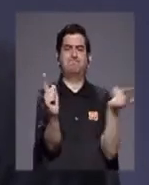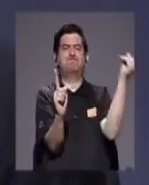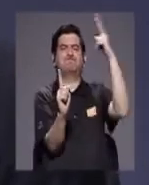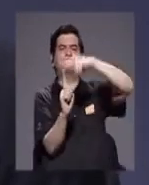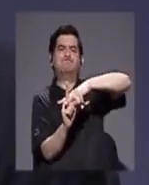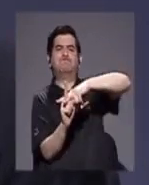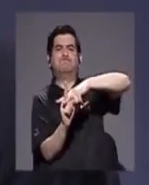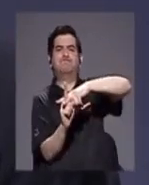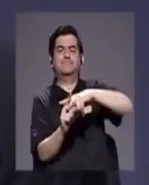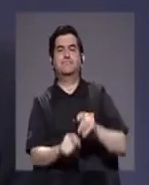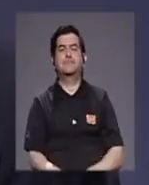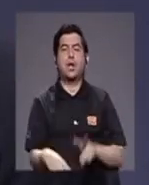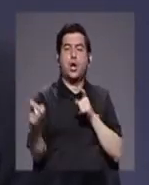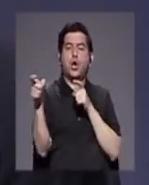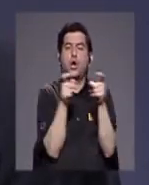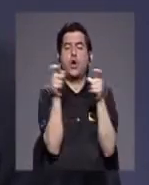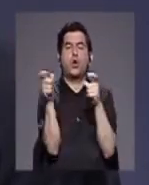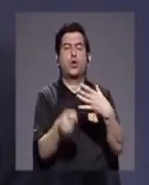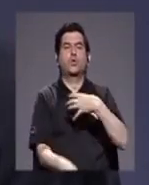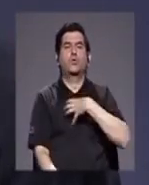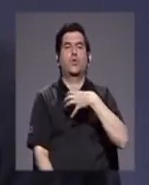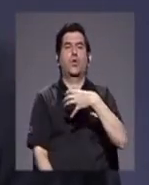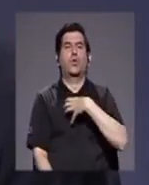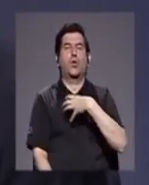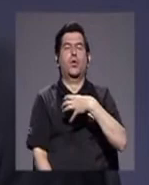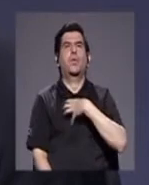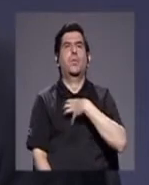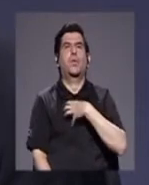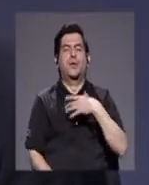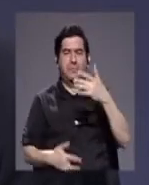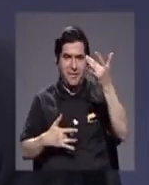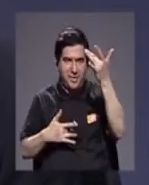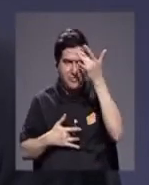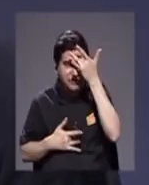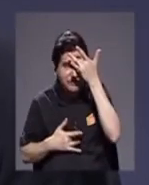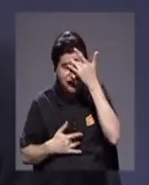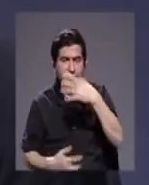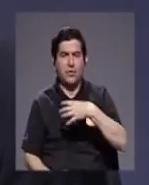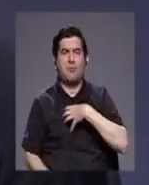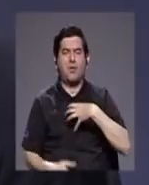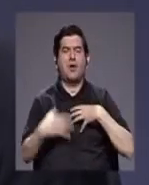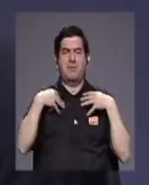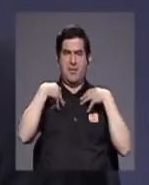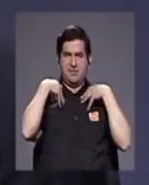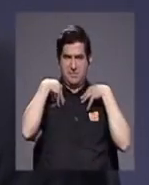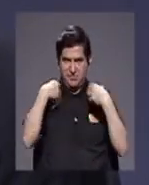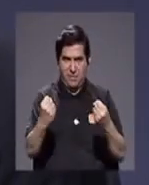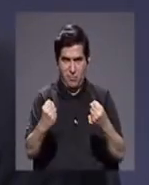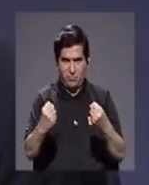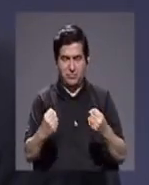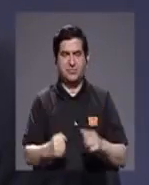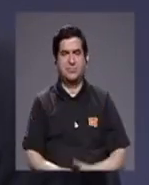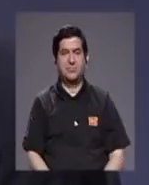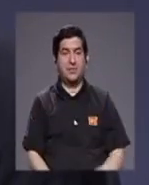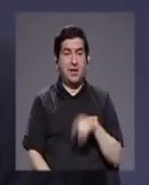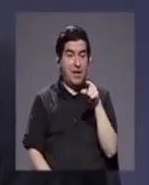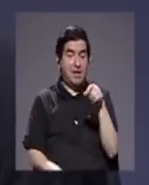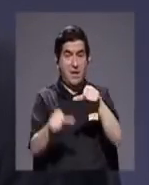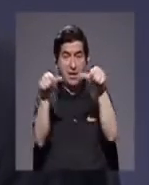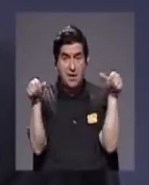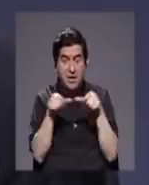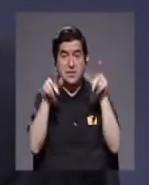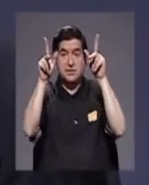con el control de sus propias enfermedades o de su propia salud. Y en ese sentido,